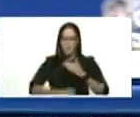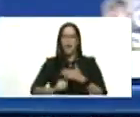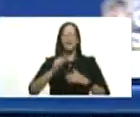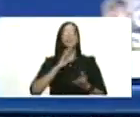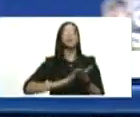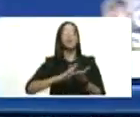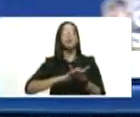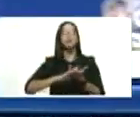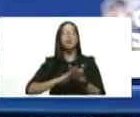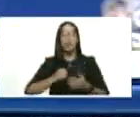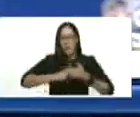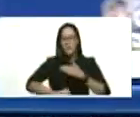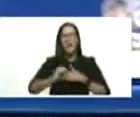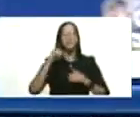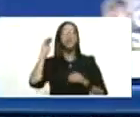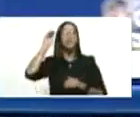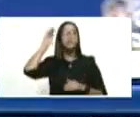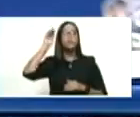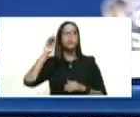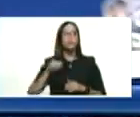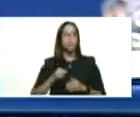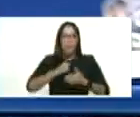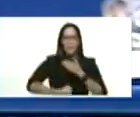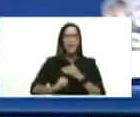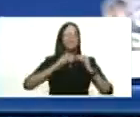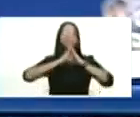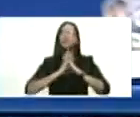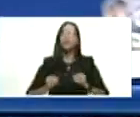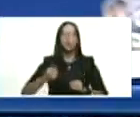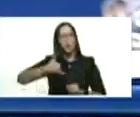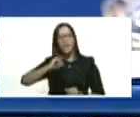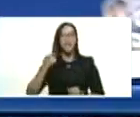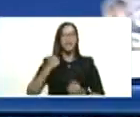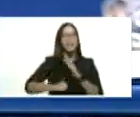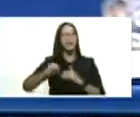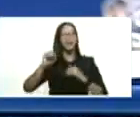soluciones, parir futuro, parir todo lo que haya que parir, pues.